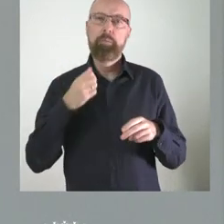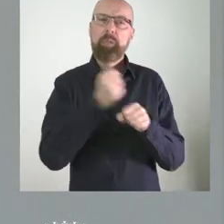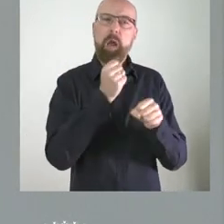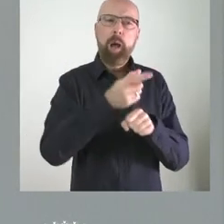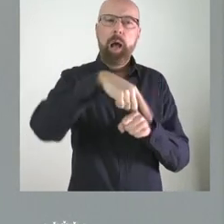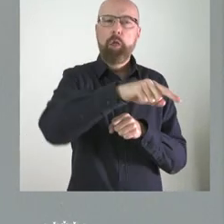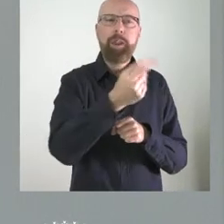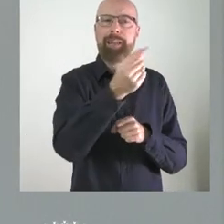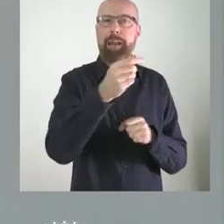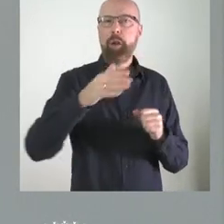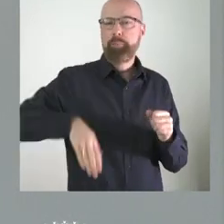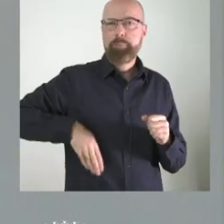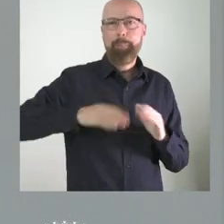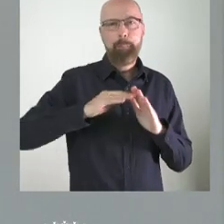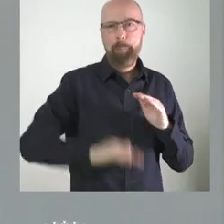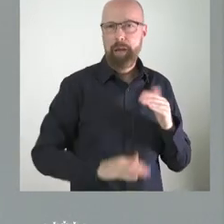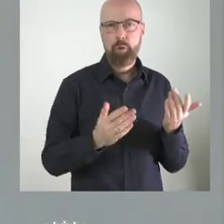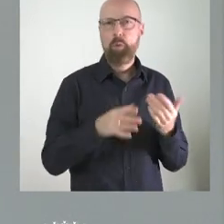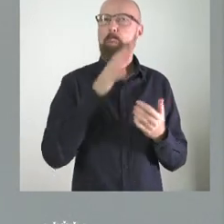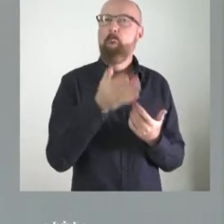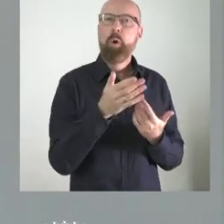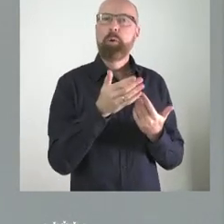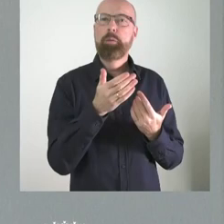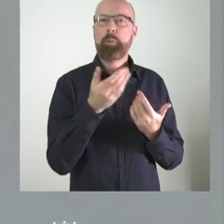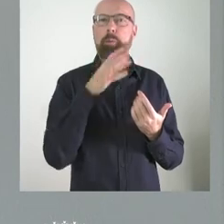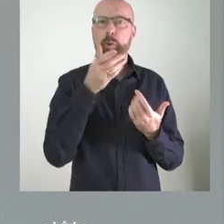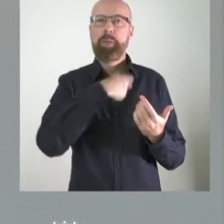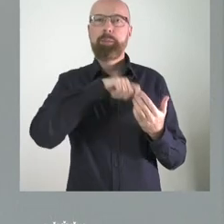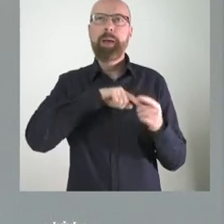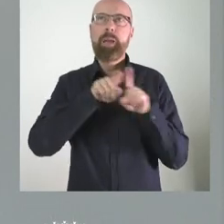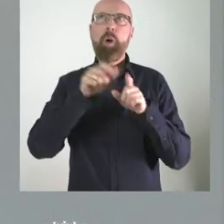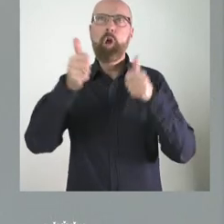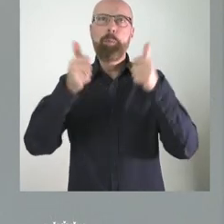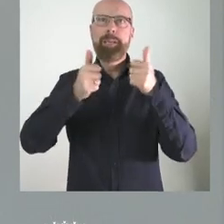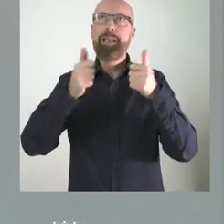la economía española está perdiendo puestos dentro del ranking internacional de competitividad